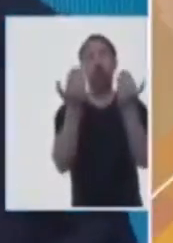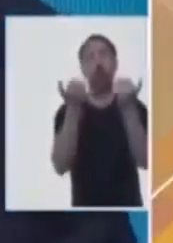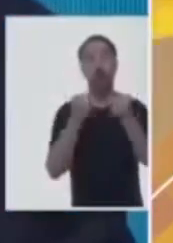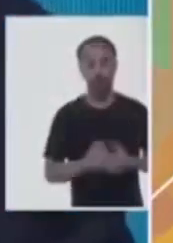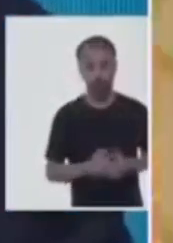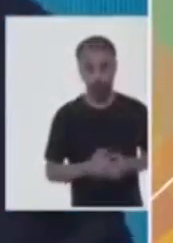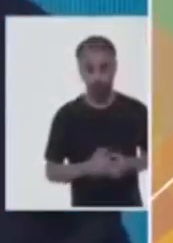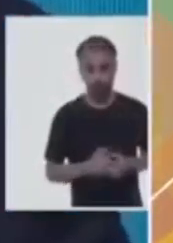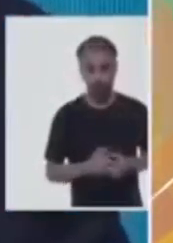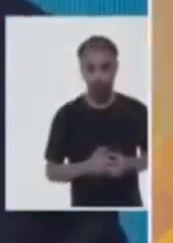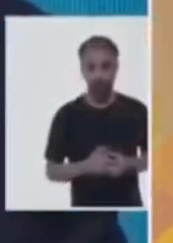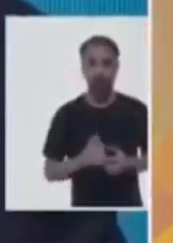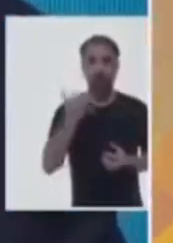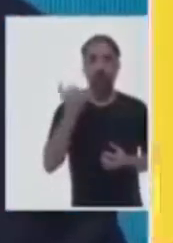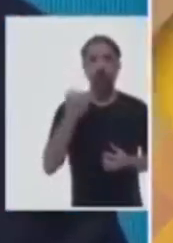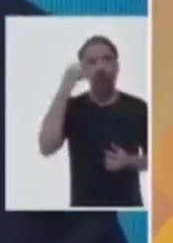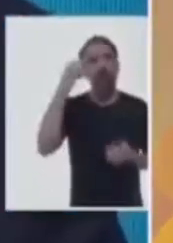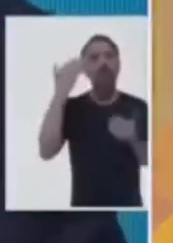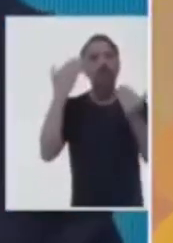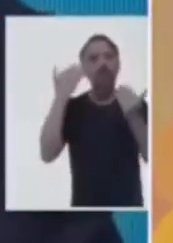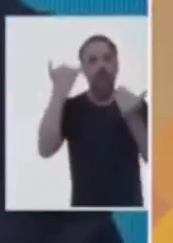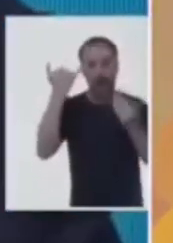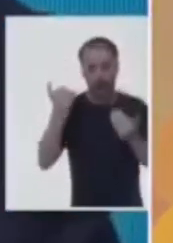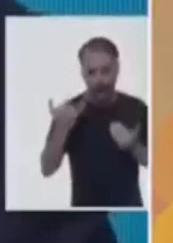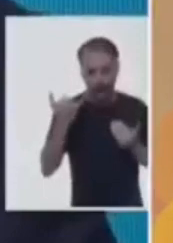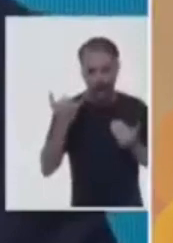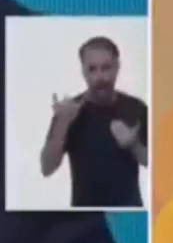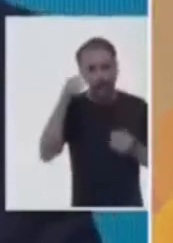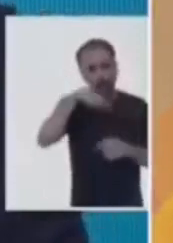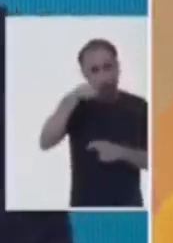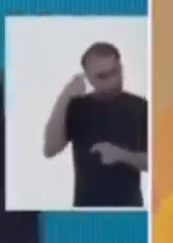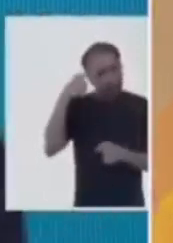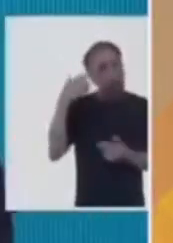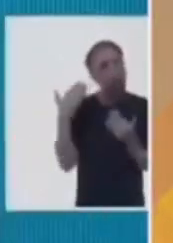Sergio Massa. Ahora veremos qué pasa el 20 de noviembre,